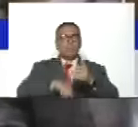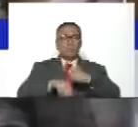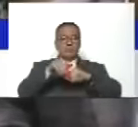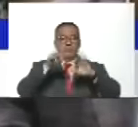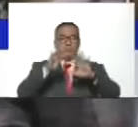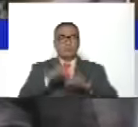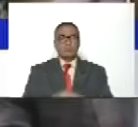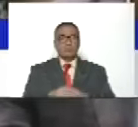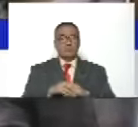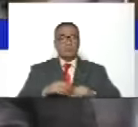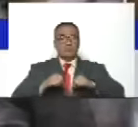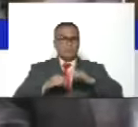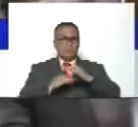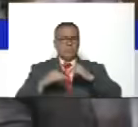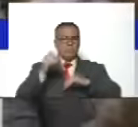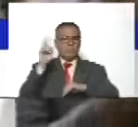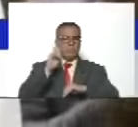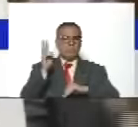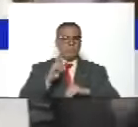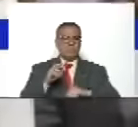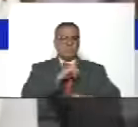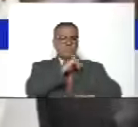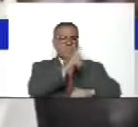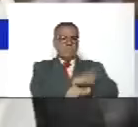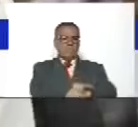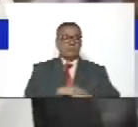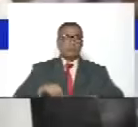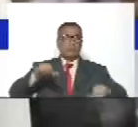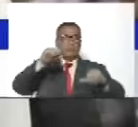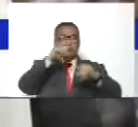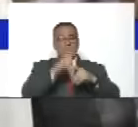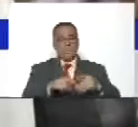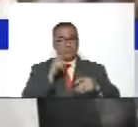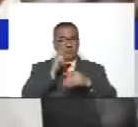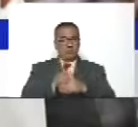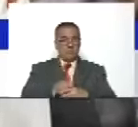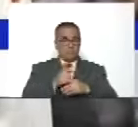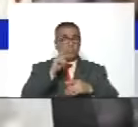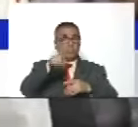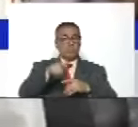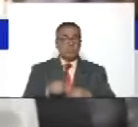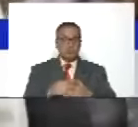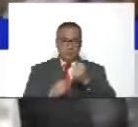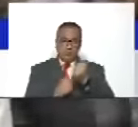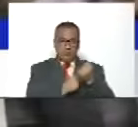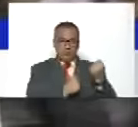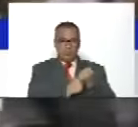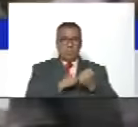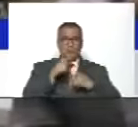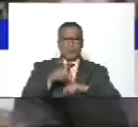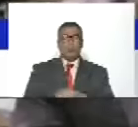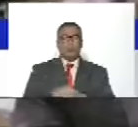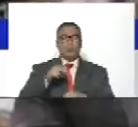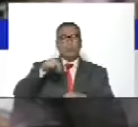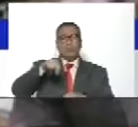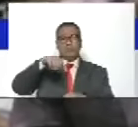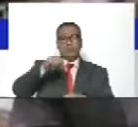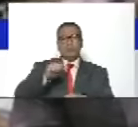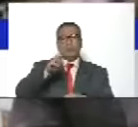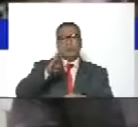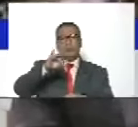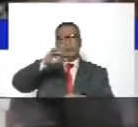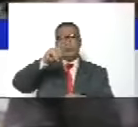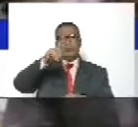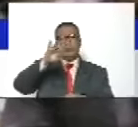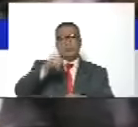2019, posicionando a Venezuela como potencia minera, recibiendo el apoyo de Namibia